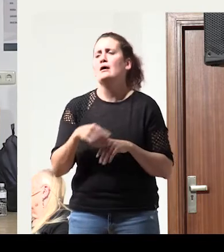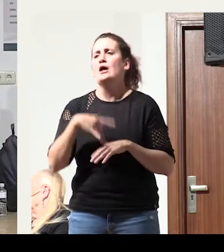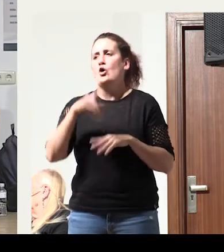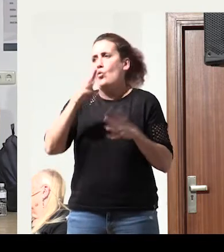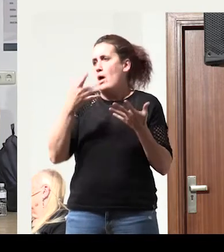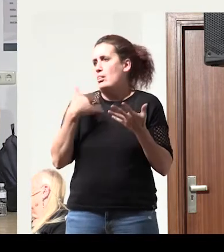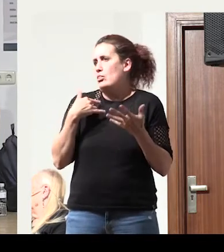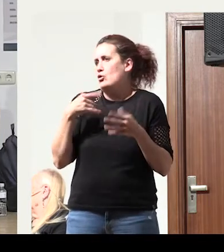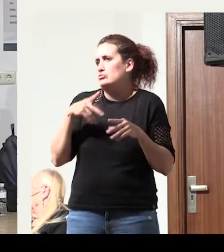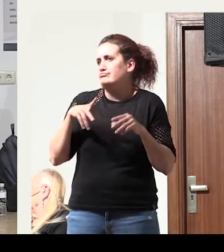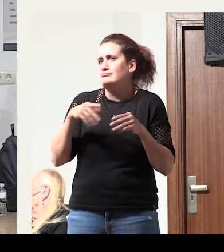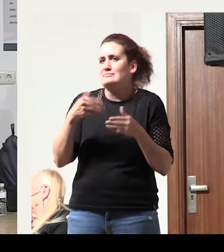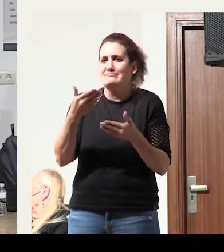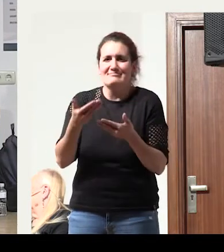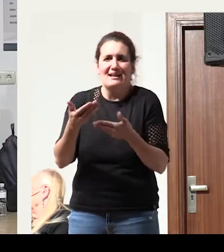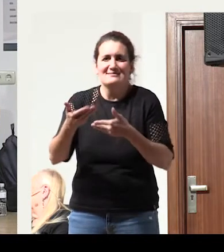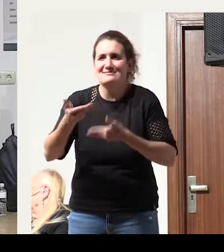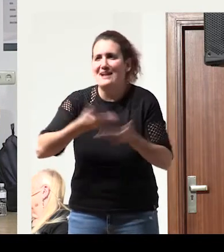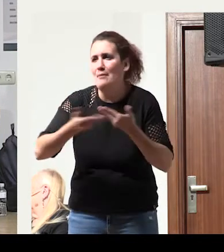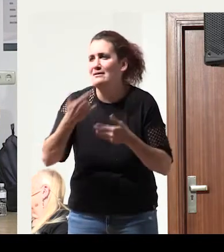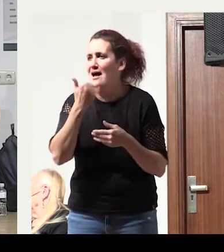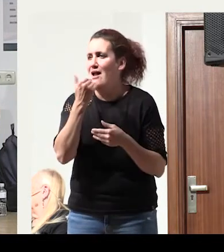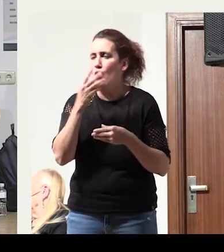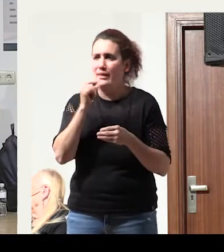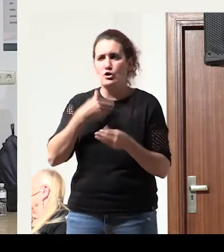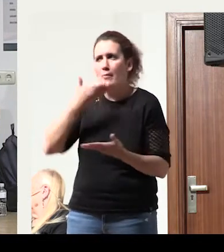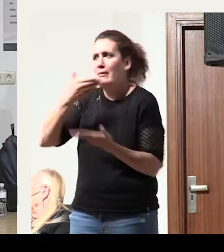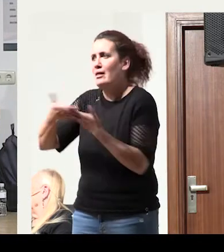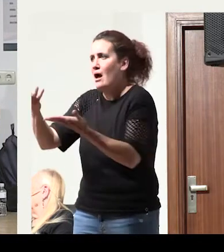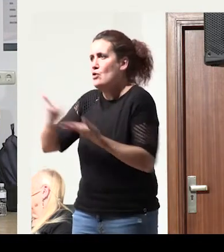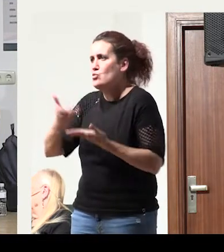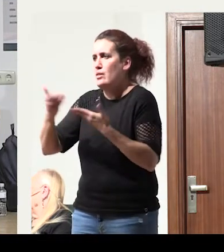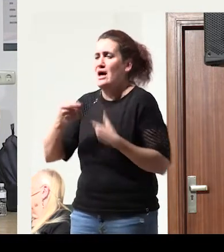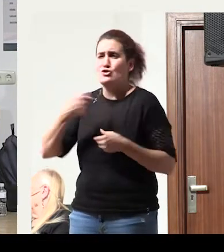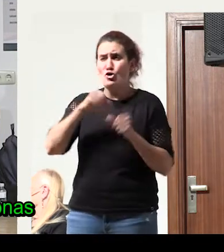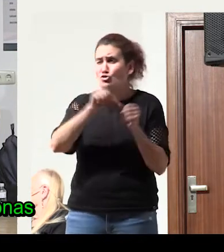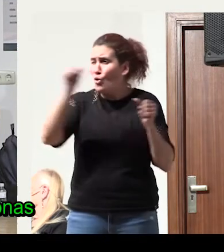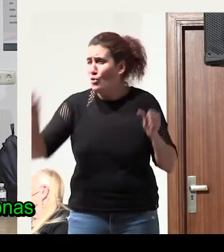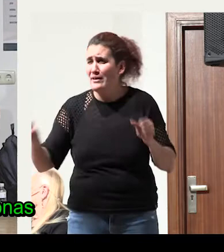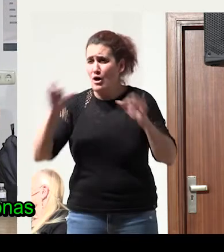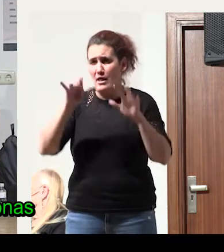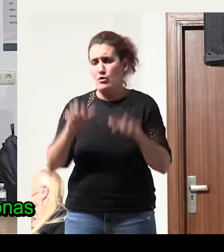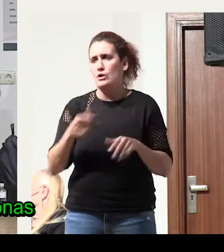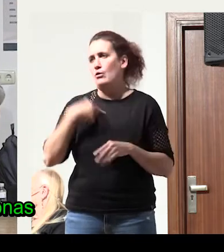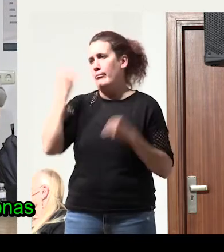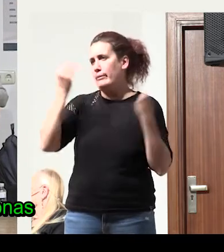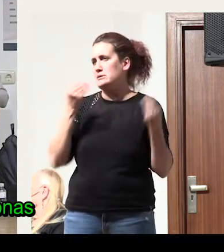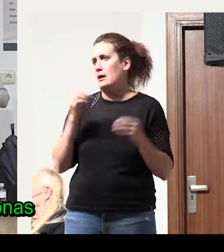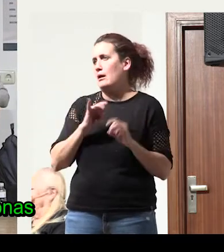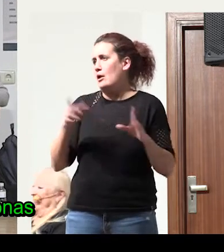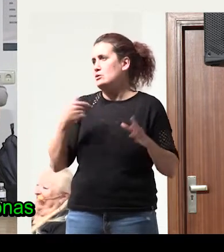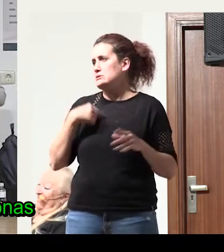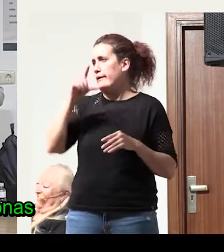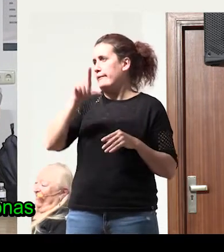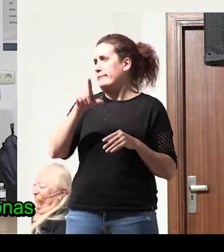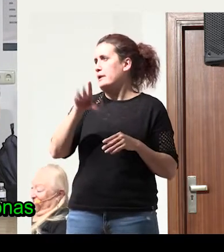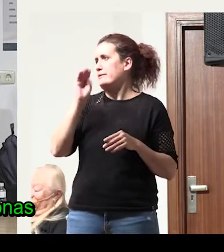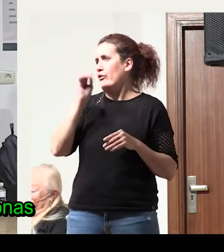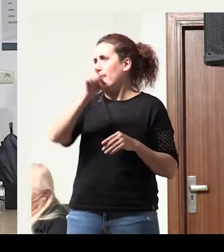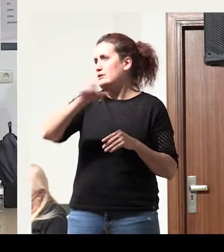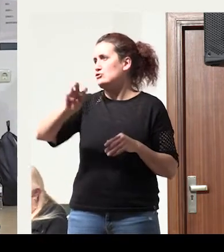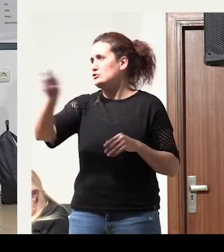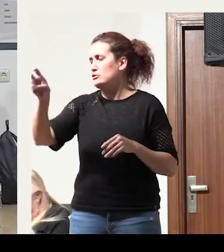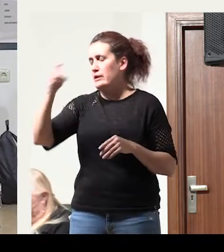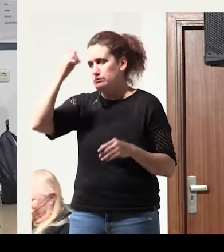algo me cuesta muchísimo y tengo que pedir ayuda. Yo, que estoy todo el día con el ordenador, entonces yo suelo pensar, claro, es que entiendo que otras personas no tengan ni ideas y lo tengan que